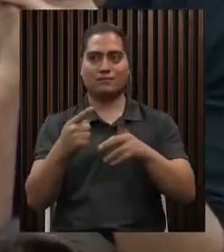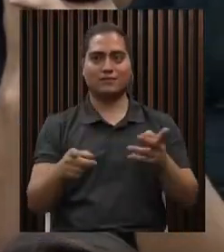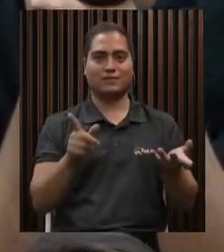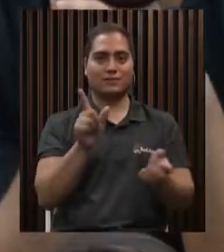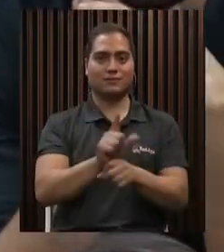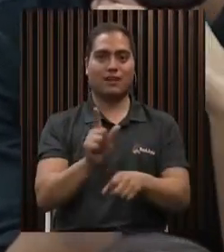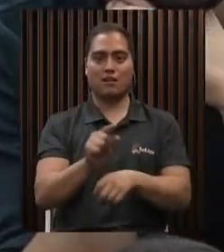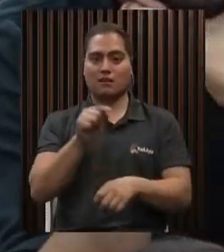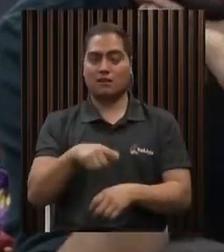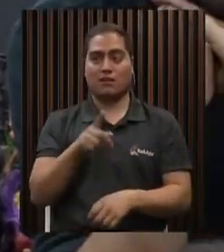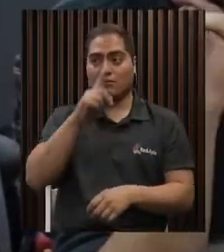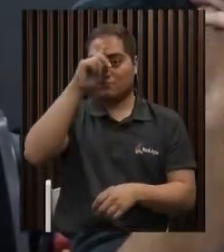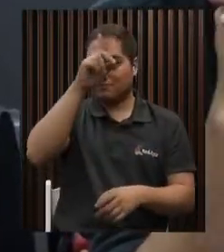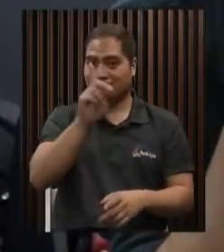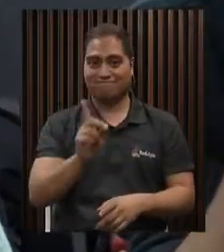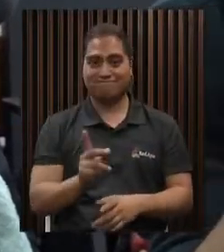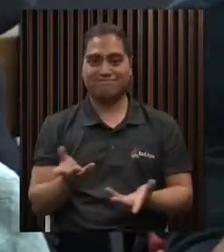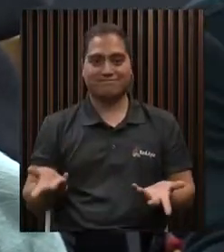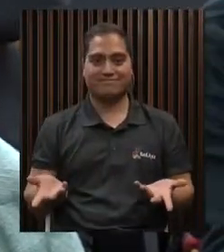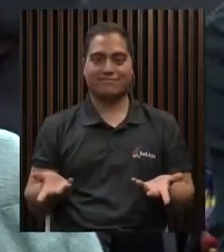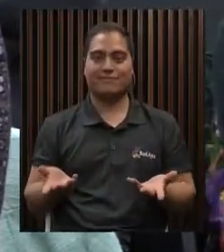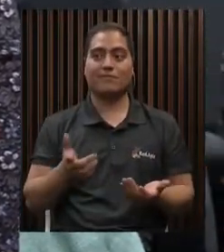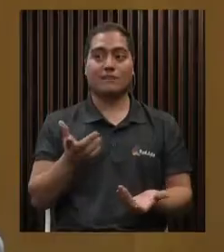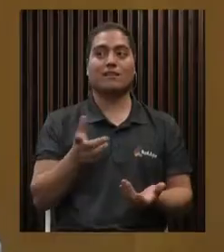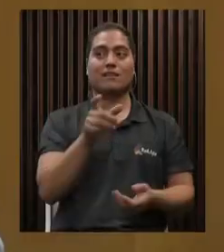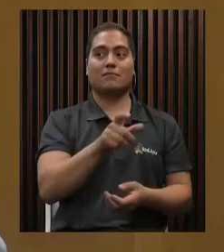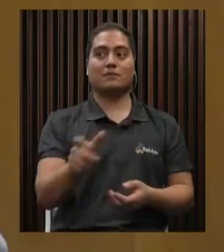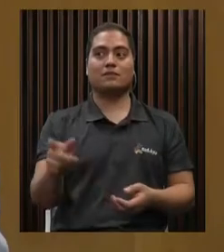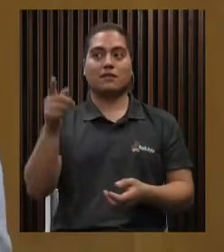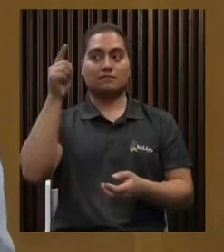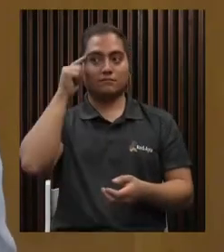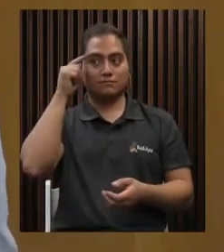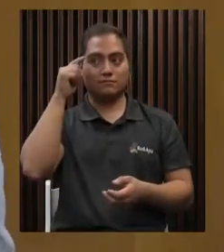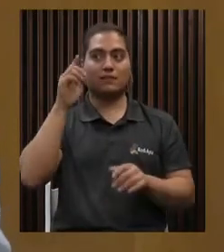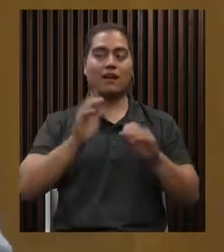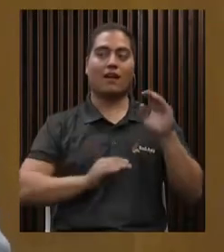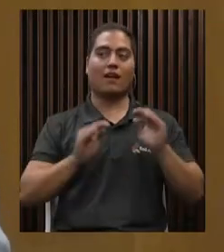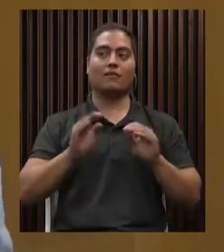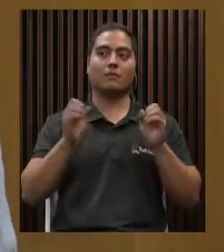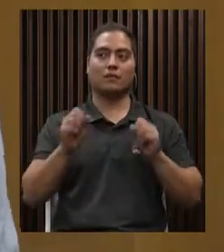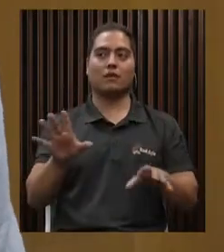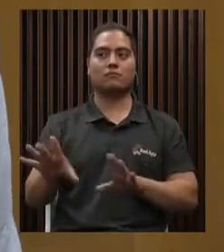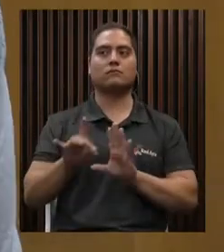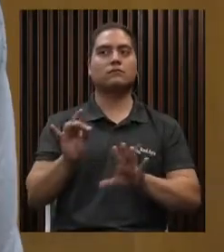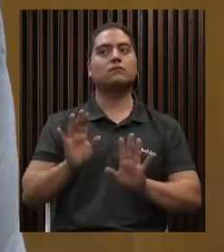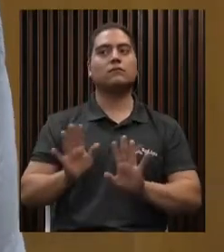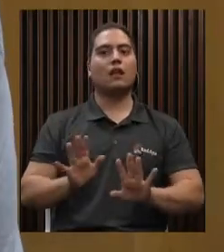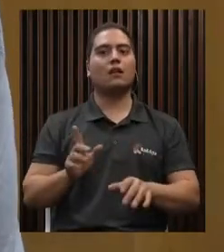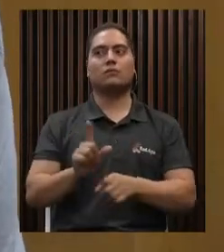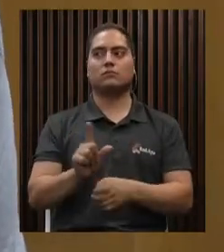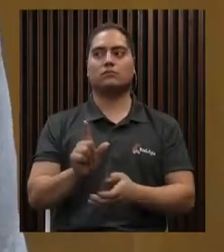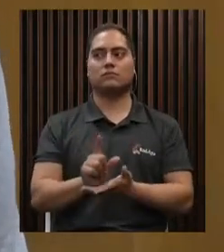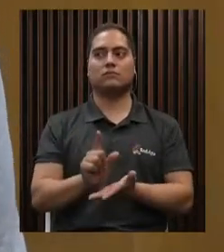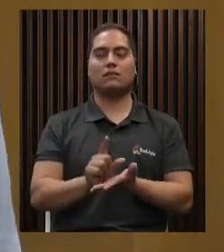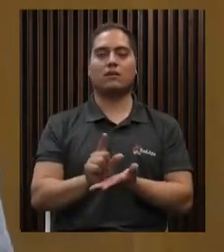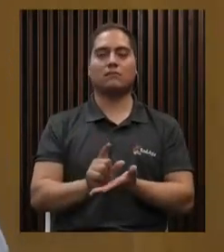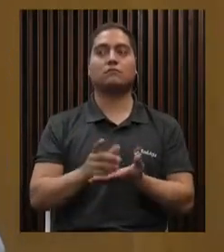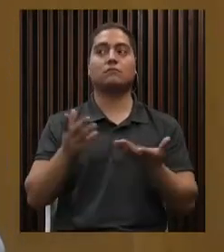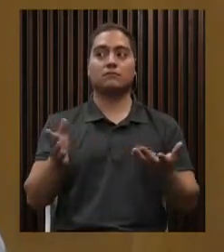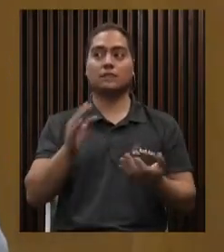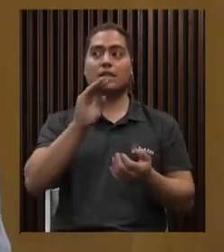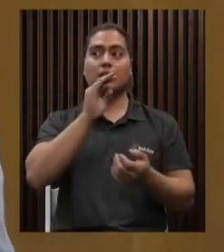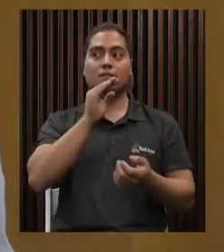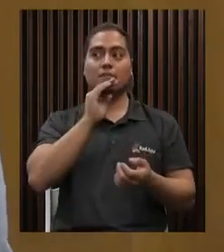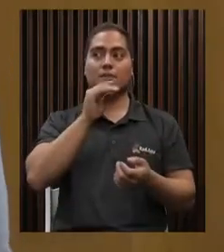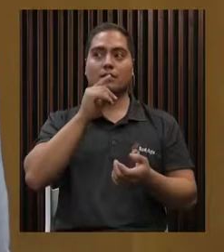barreras invisibles que las personas a veces podrían no encontrar en lugares, incluso cuando su intención es simplemente dar